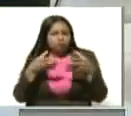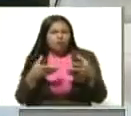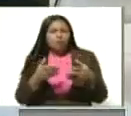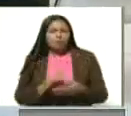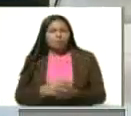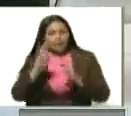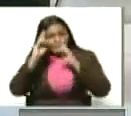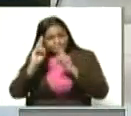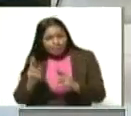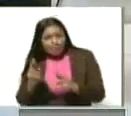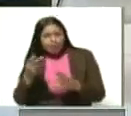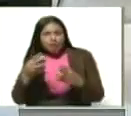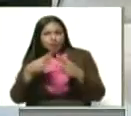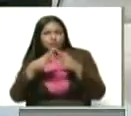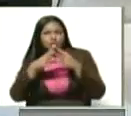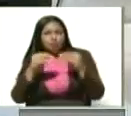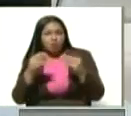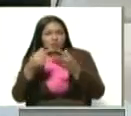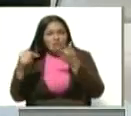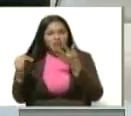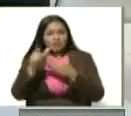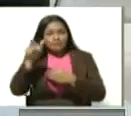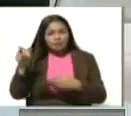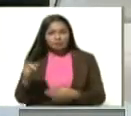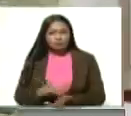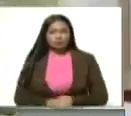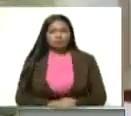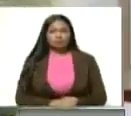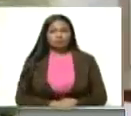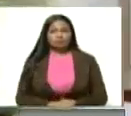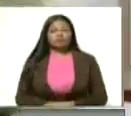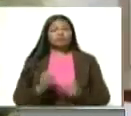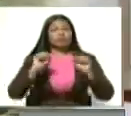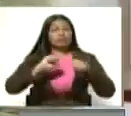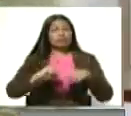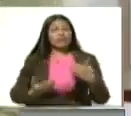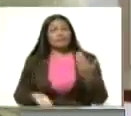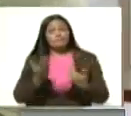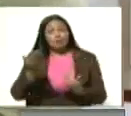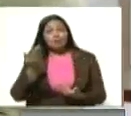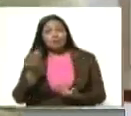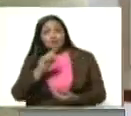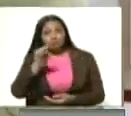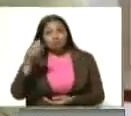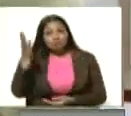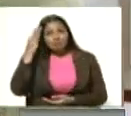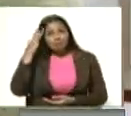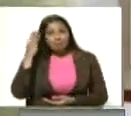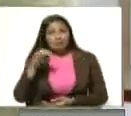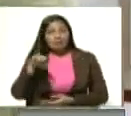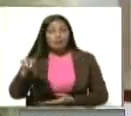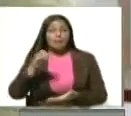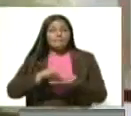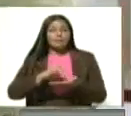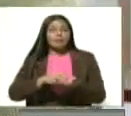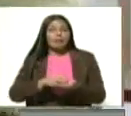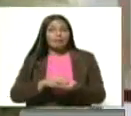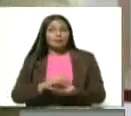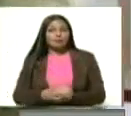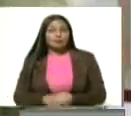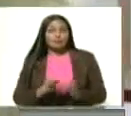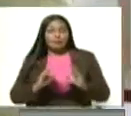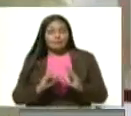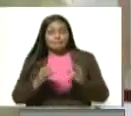de respeto hacia lo distinto? Bueno, es bien importante que sepan que desde el Estado Miranda se ha aperturado